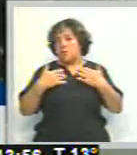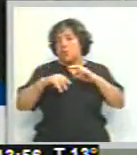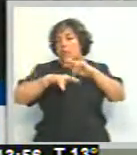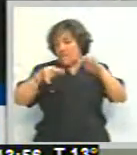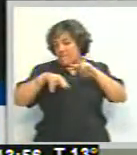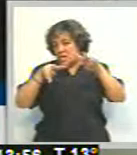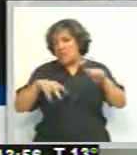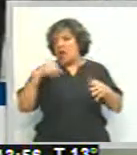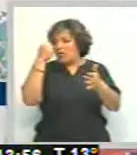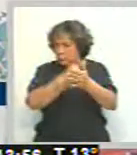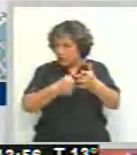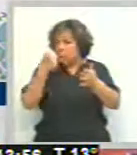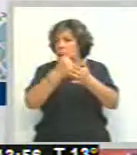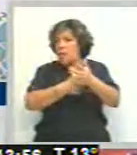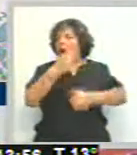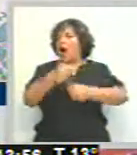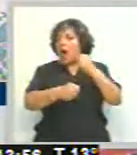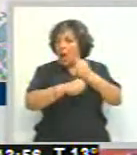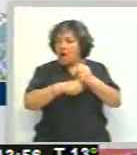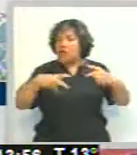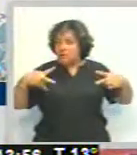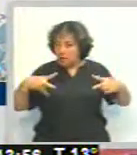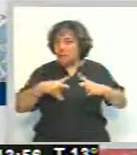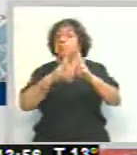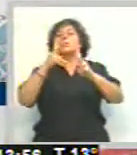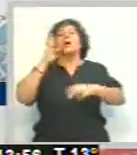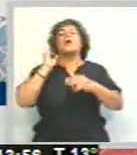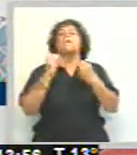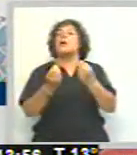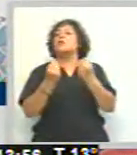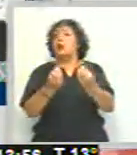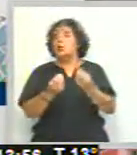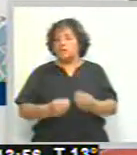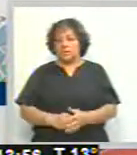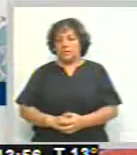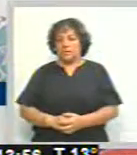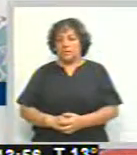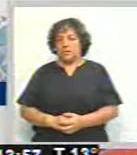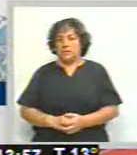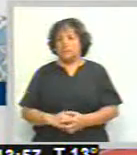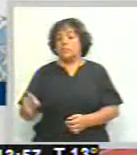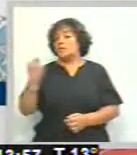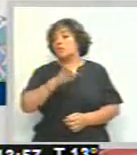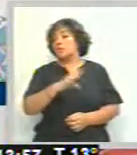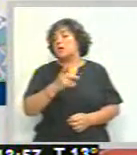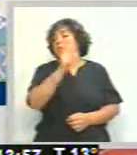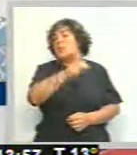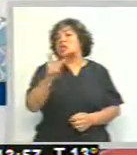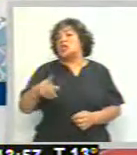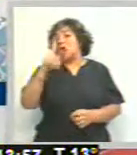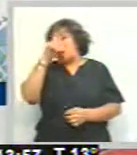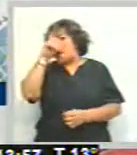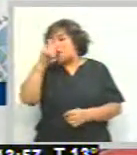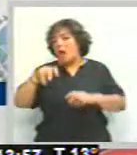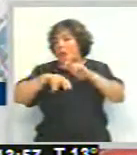exhaustiva para poder llegar a determinar de que de qué se trató solamente es gente del hospital la